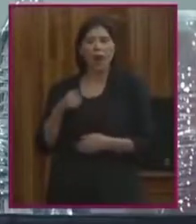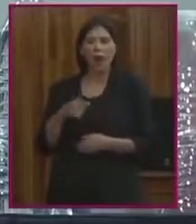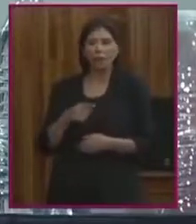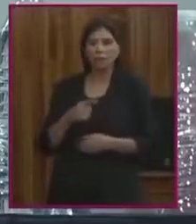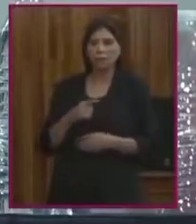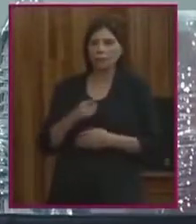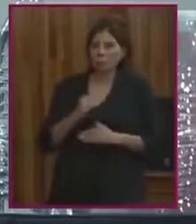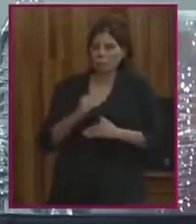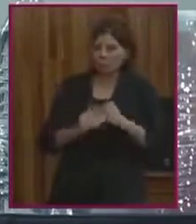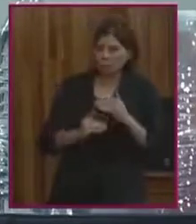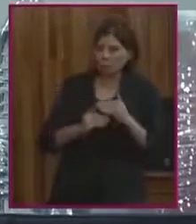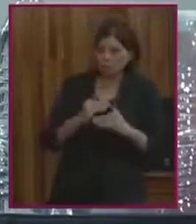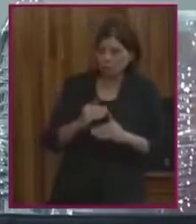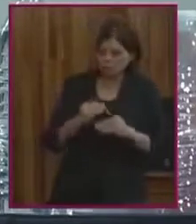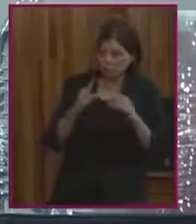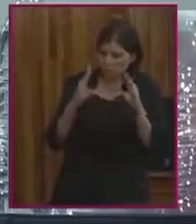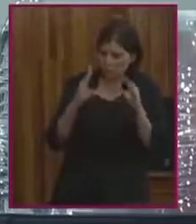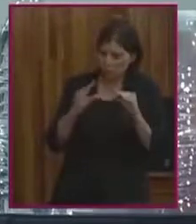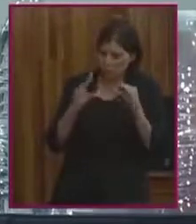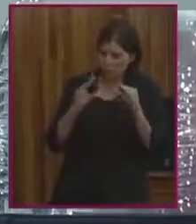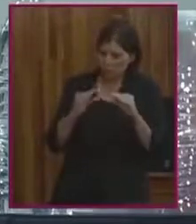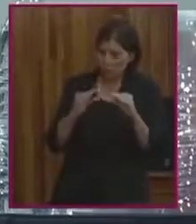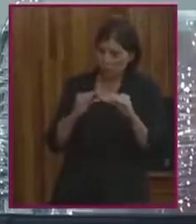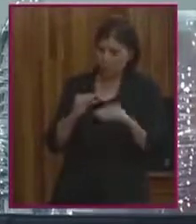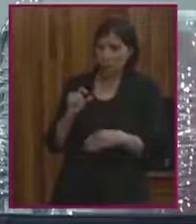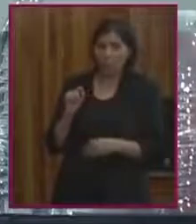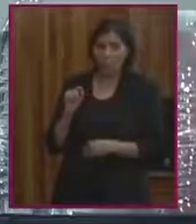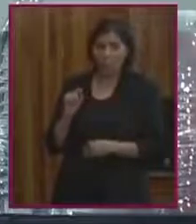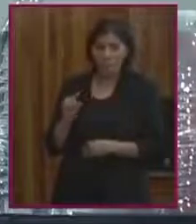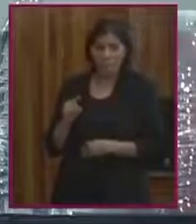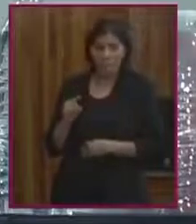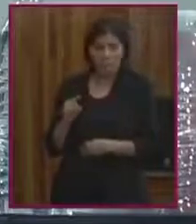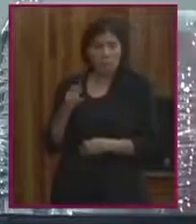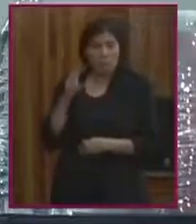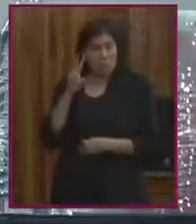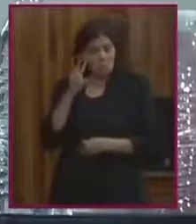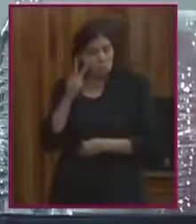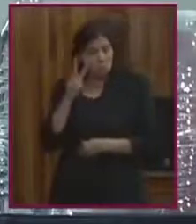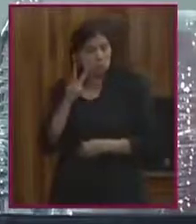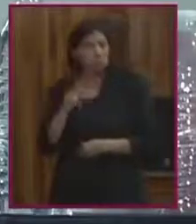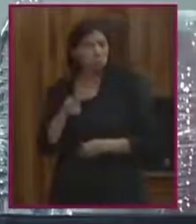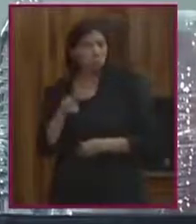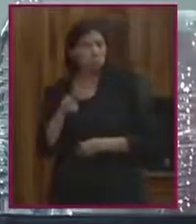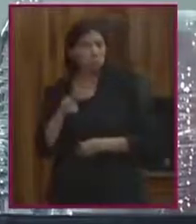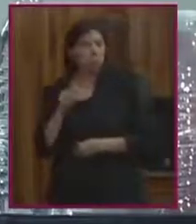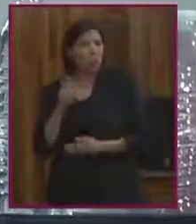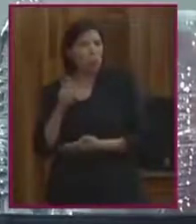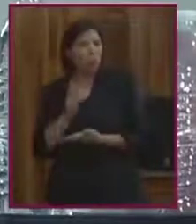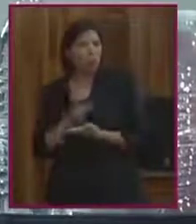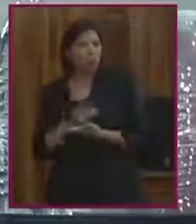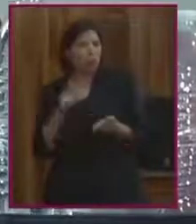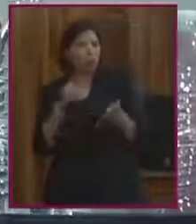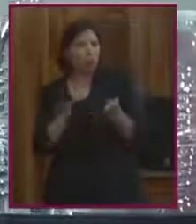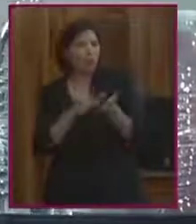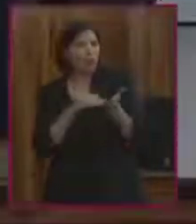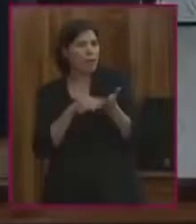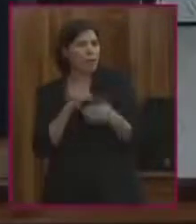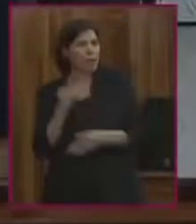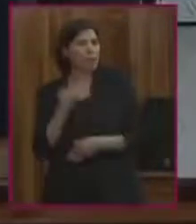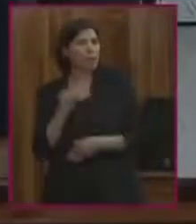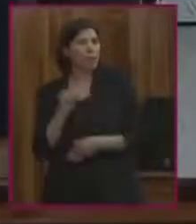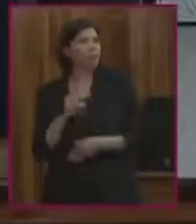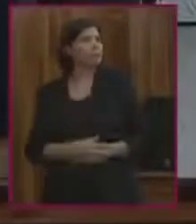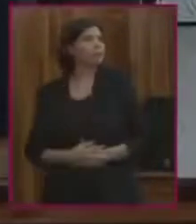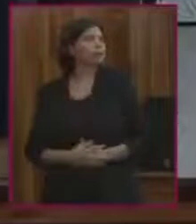procesos formativos, igualmente que la observación, no solamente dejarlo en el papel.